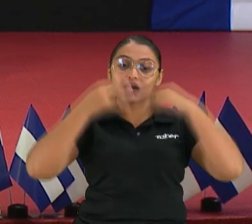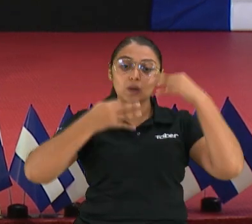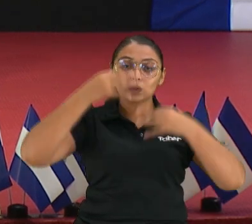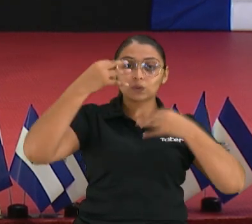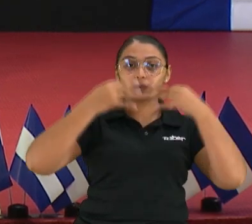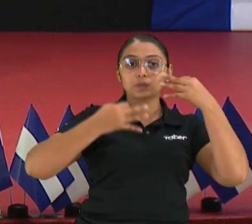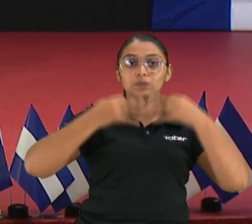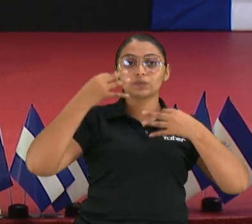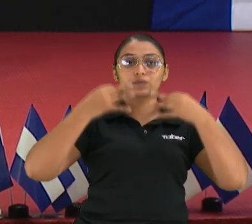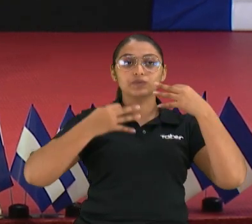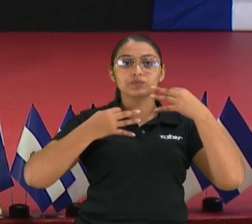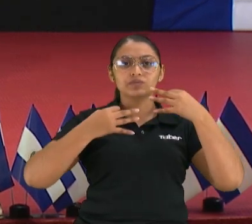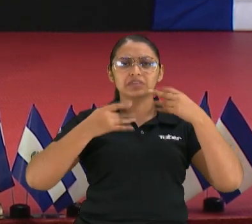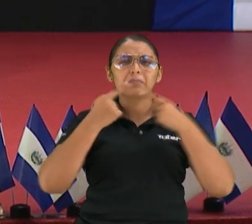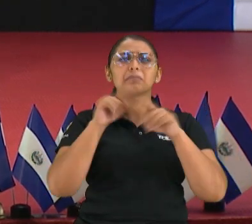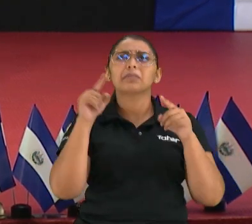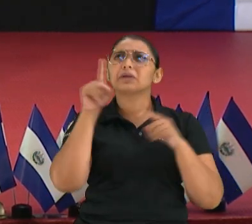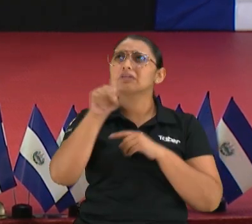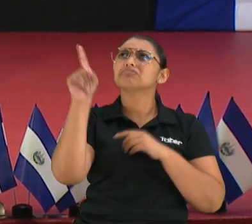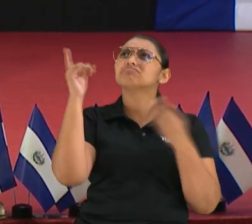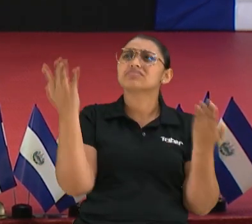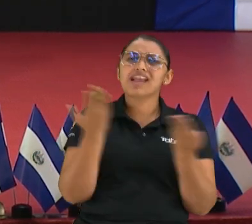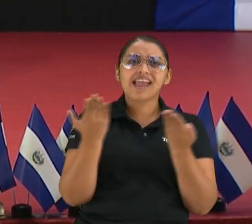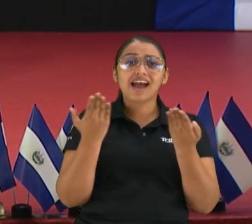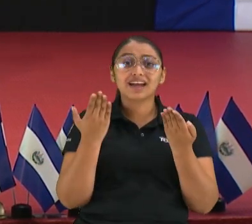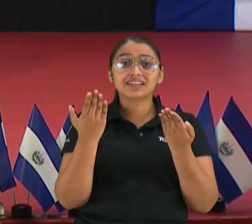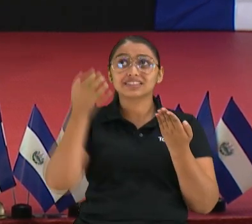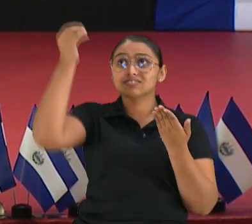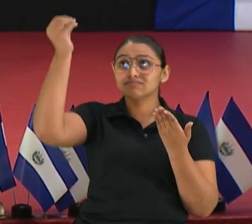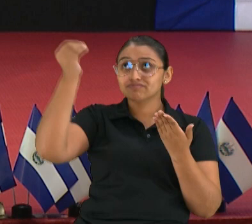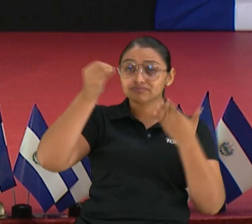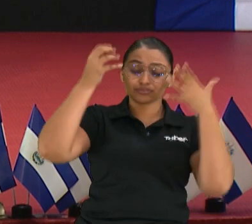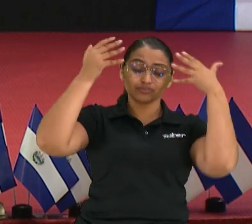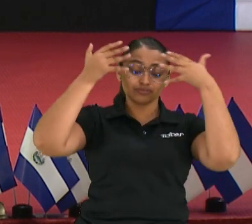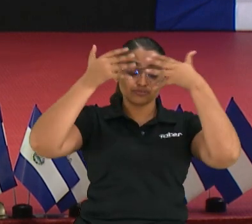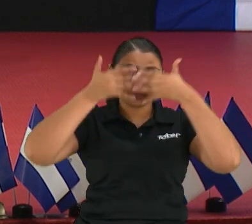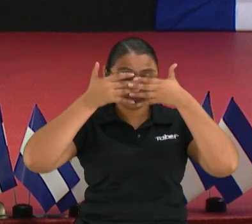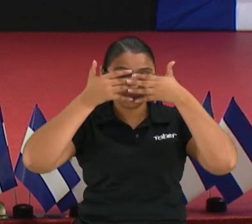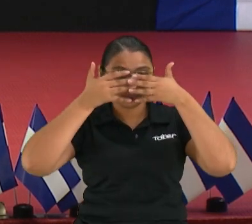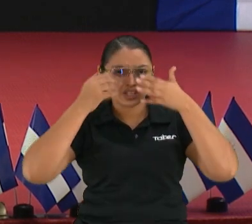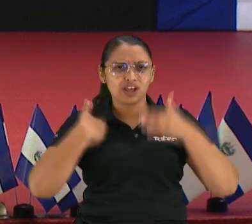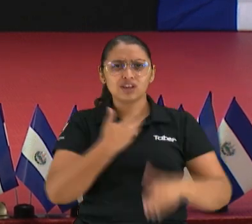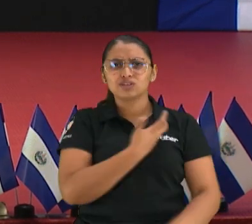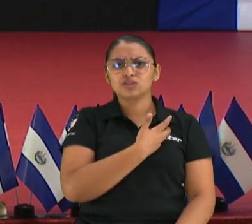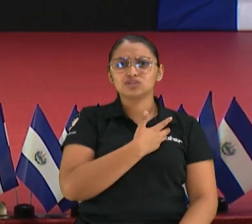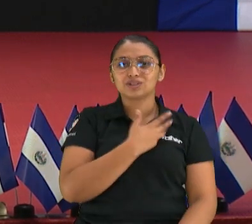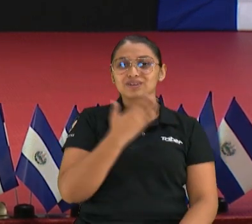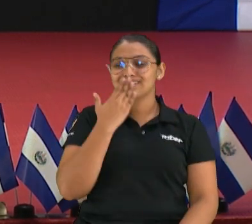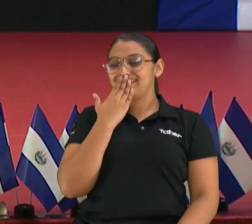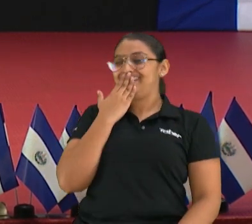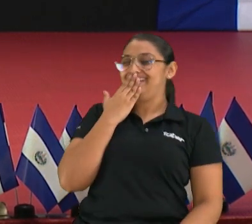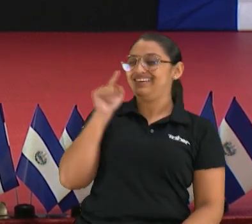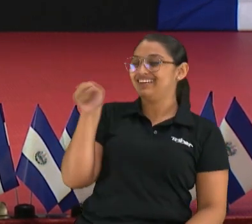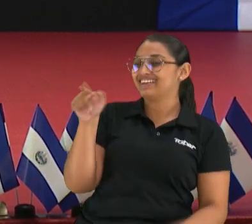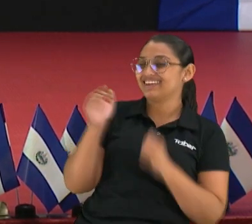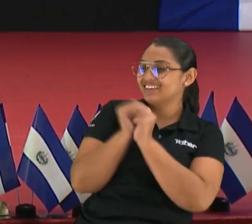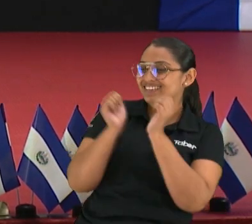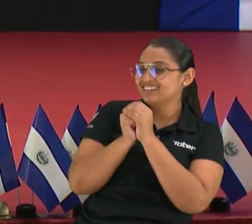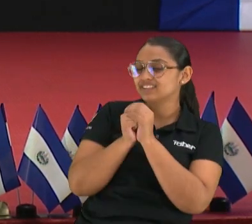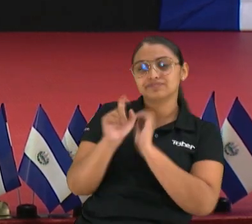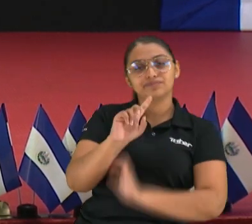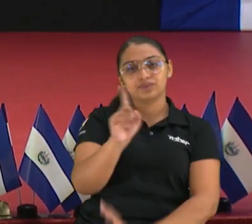Y qué hace dios te pone una venda nos burlamos del problema no te estamos dando una salida mente